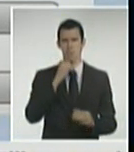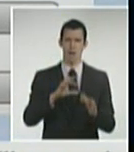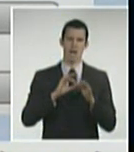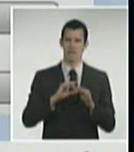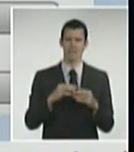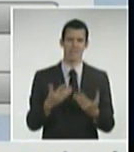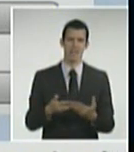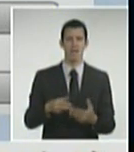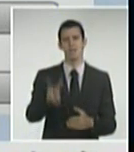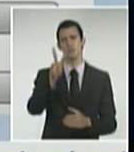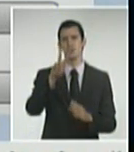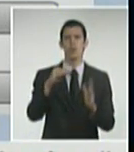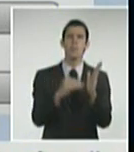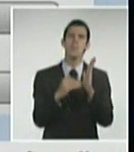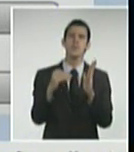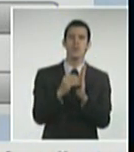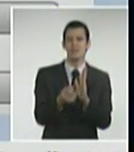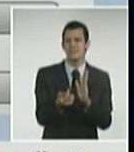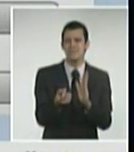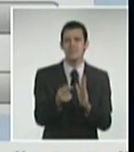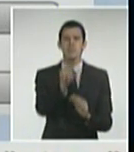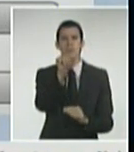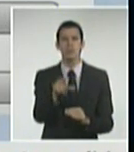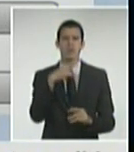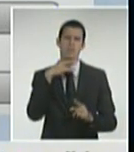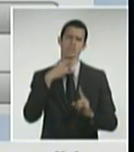vida con esta enfermedad.